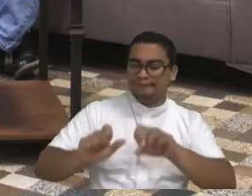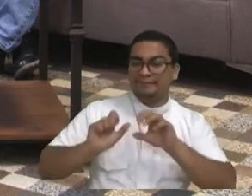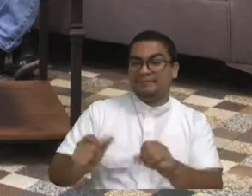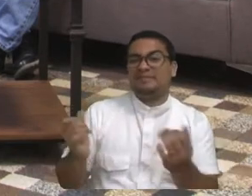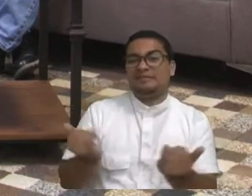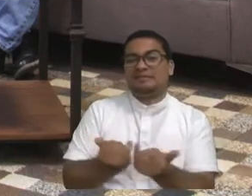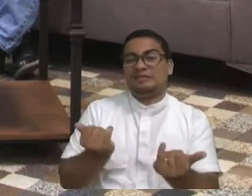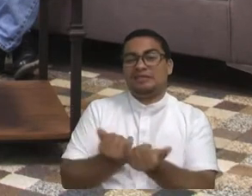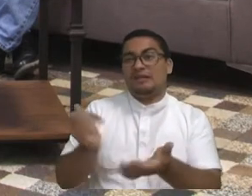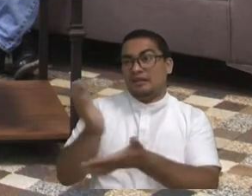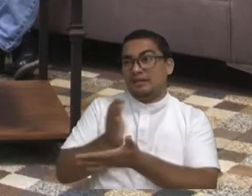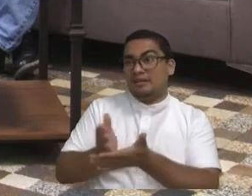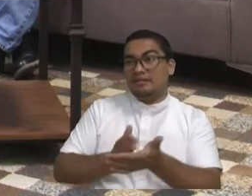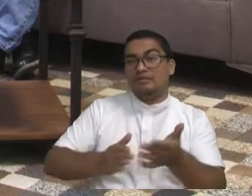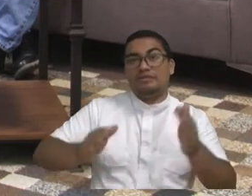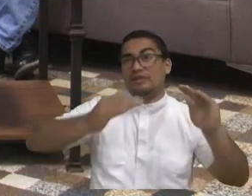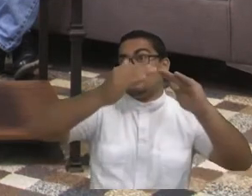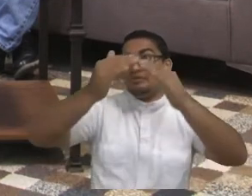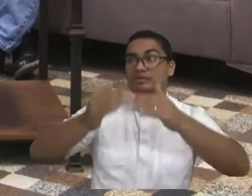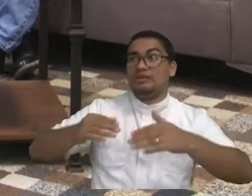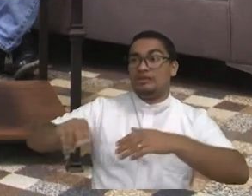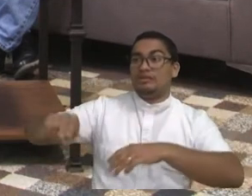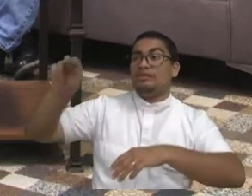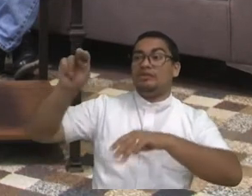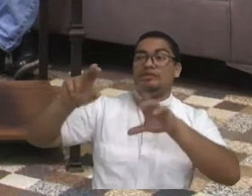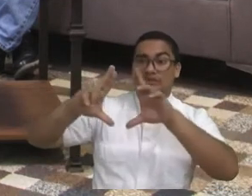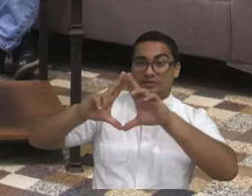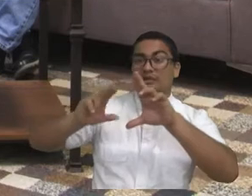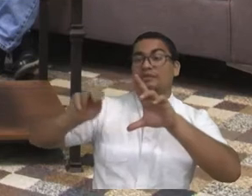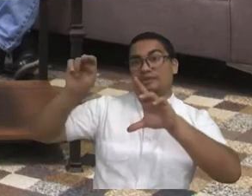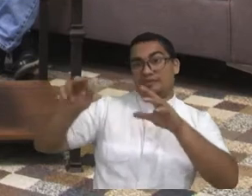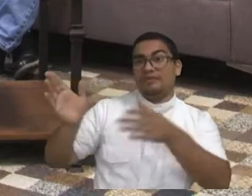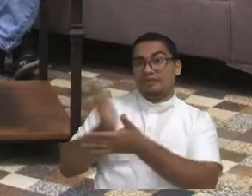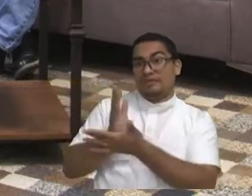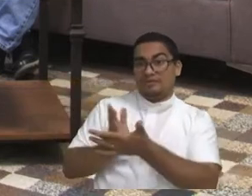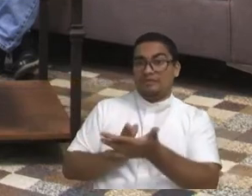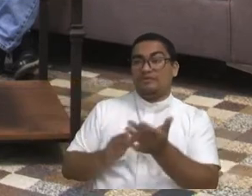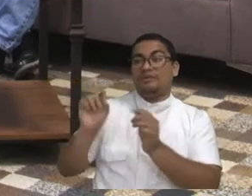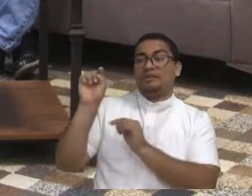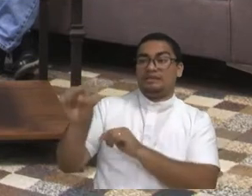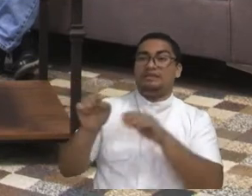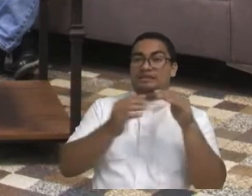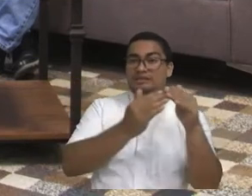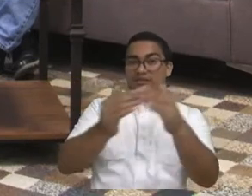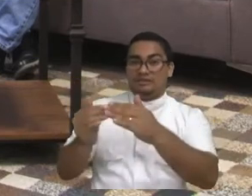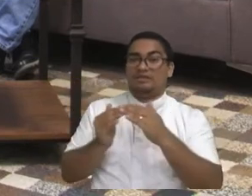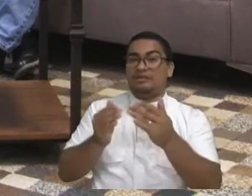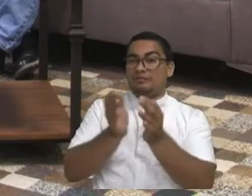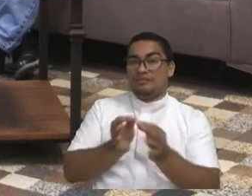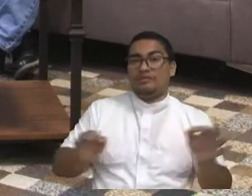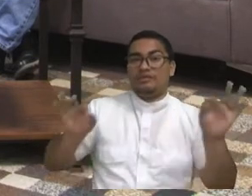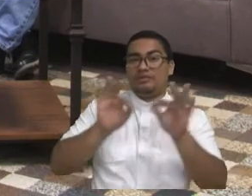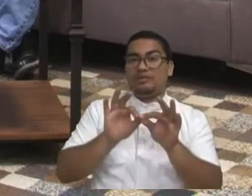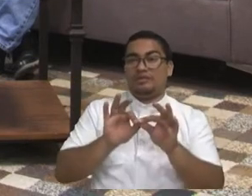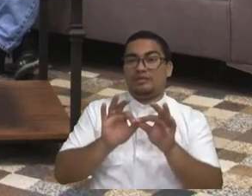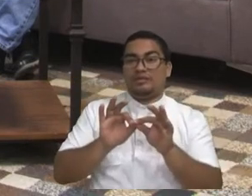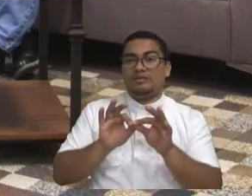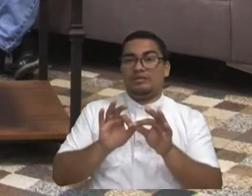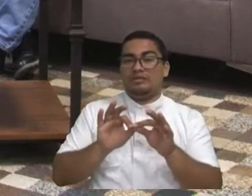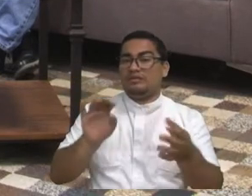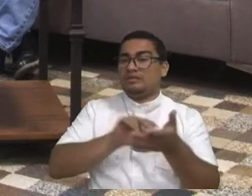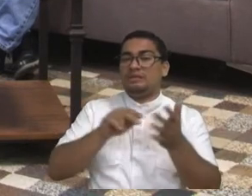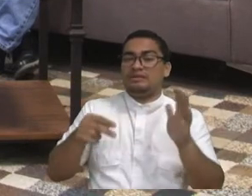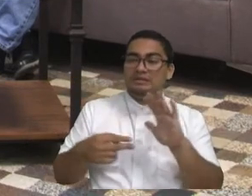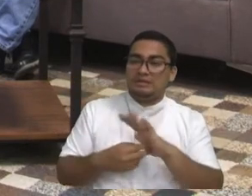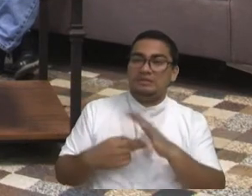en algunas ciudades del norte del país son punto de referencia de esa ciudad y también han sido punto de